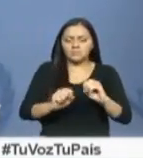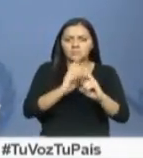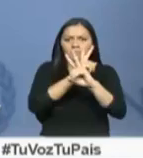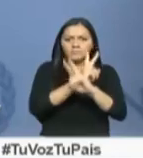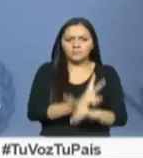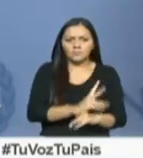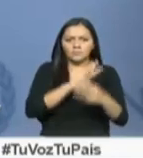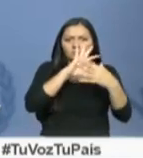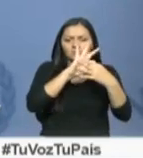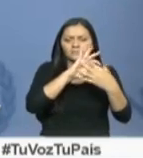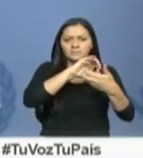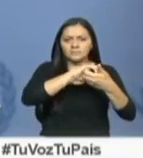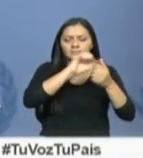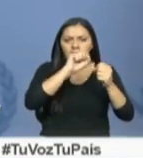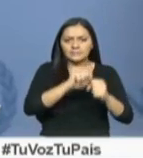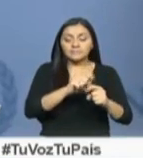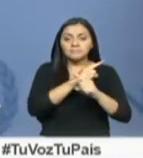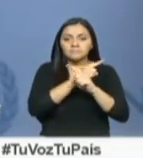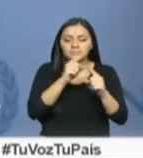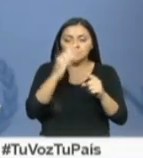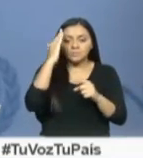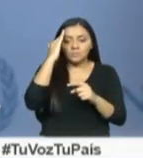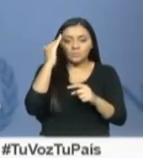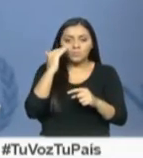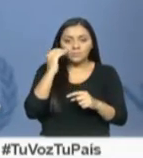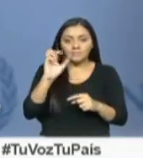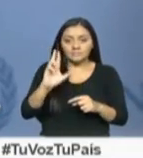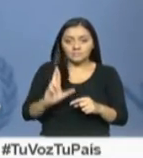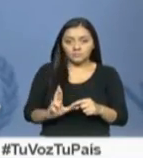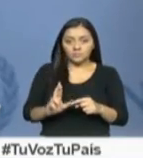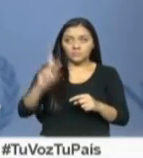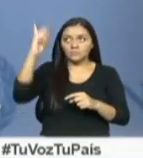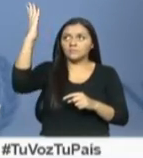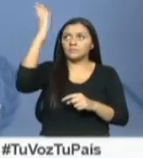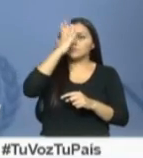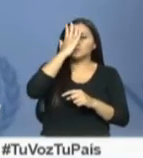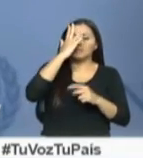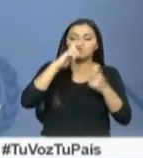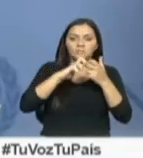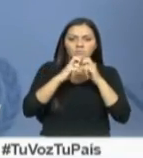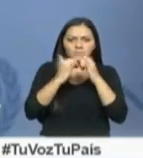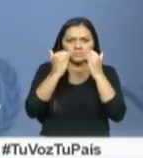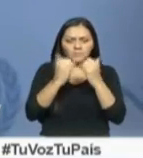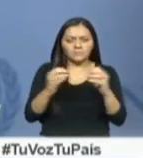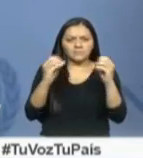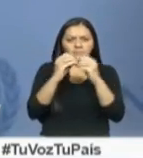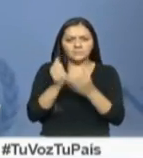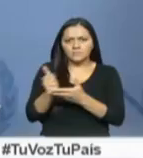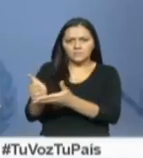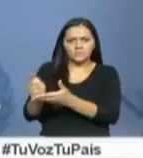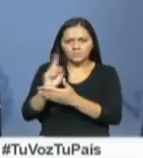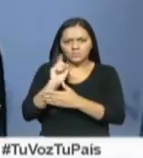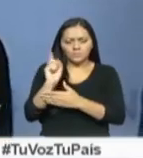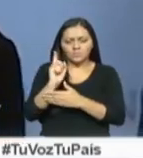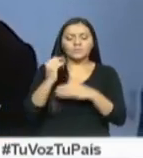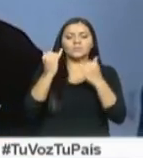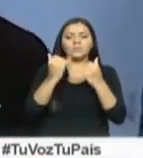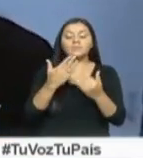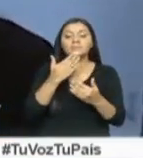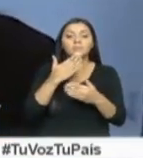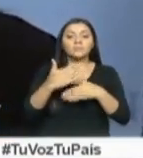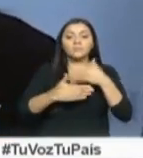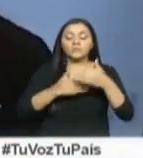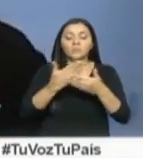nuestros aliados. No vamos a salir de Corea del Sur con la amenaza de Corea del Norte a la que se enfrenta y no ayudar. La razón del despliegue del